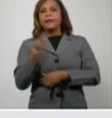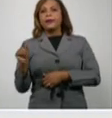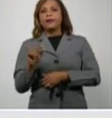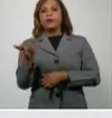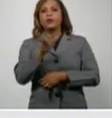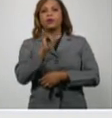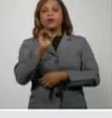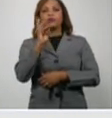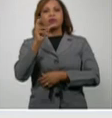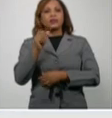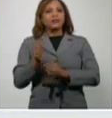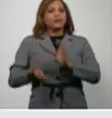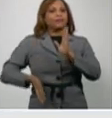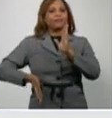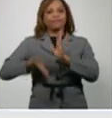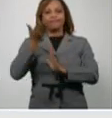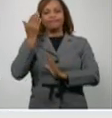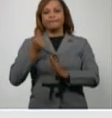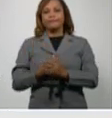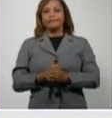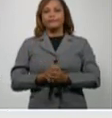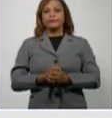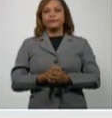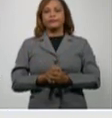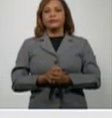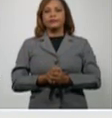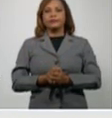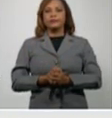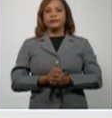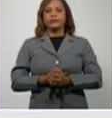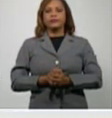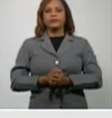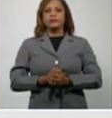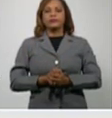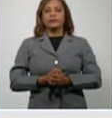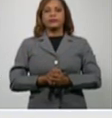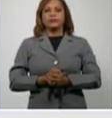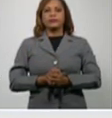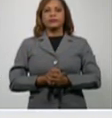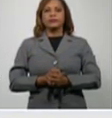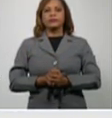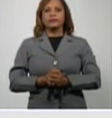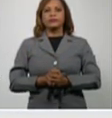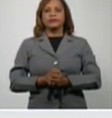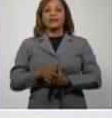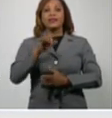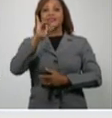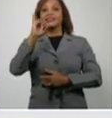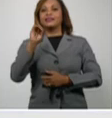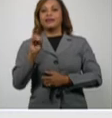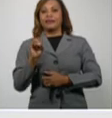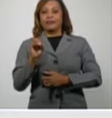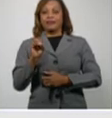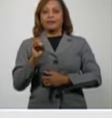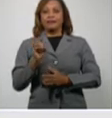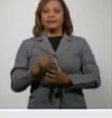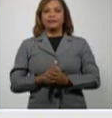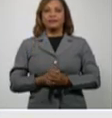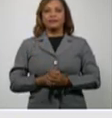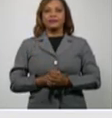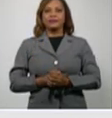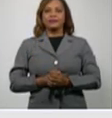cifra elevada, de acuerdo al comportamiento que había tenido Mayabeque, 60 casos autóctonos,